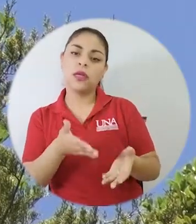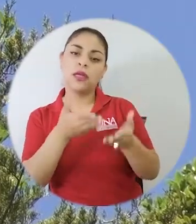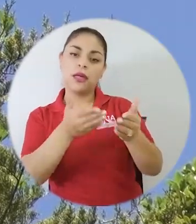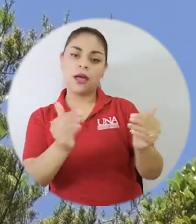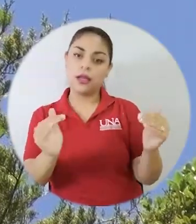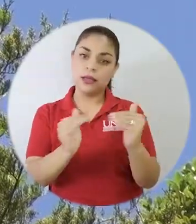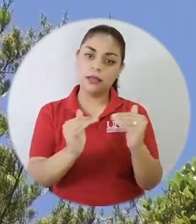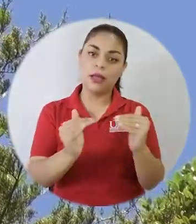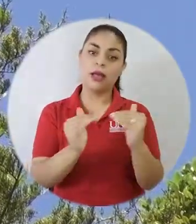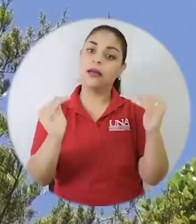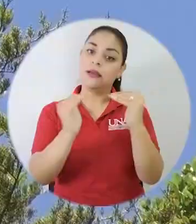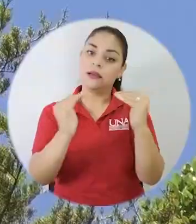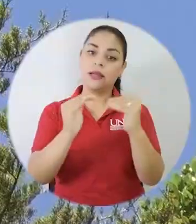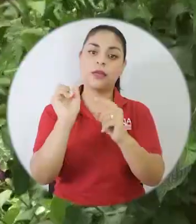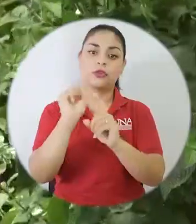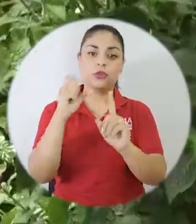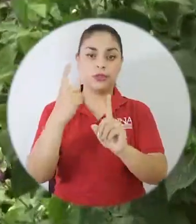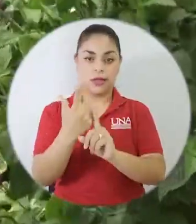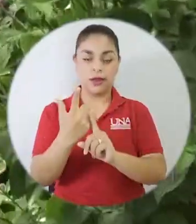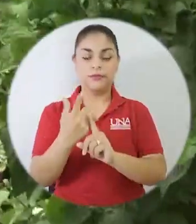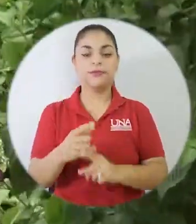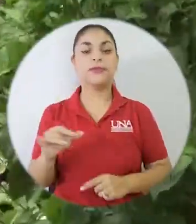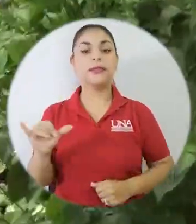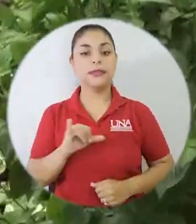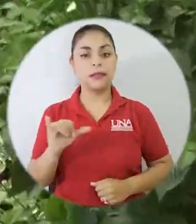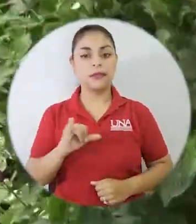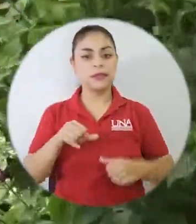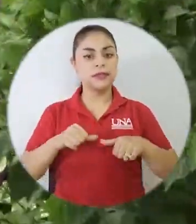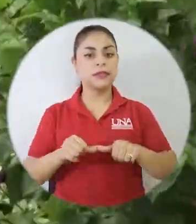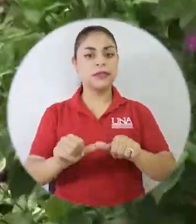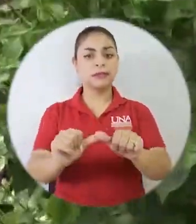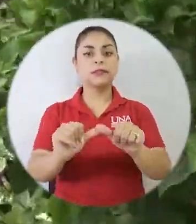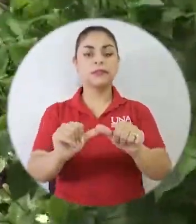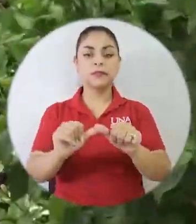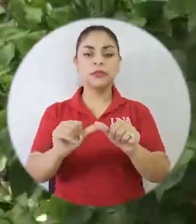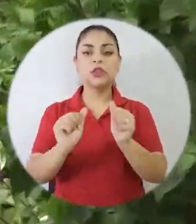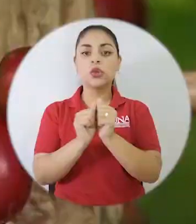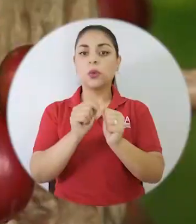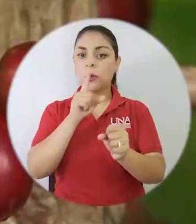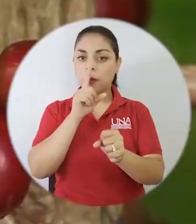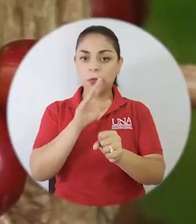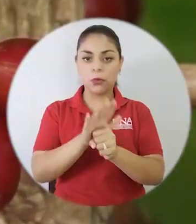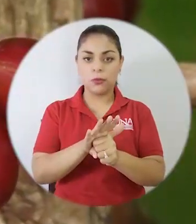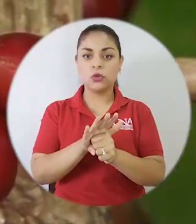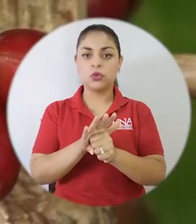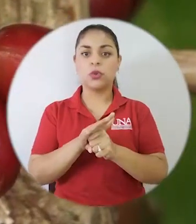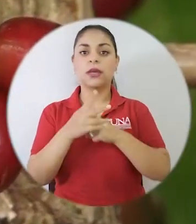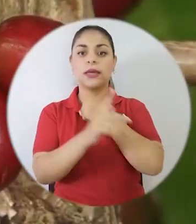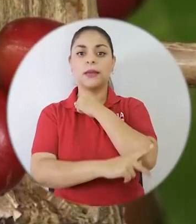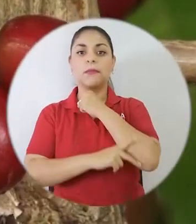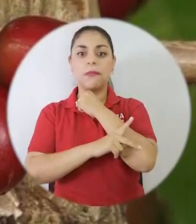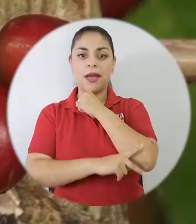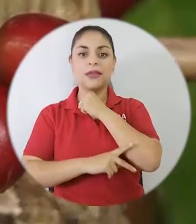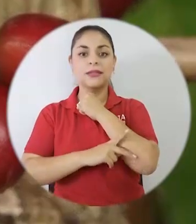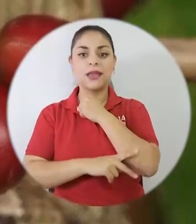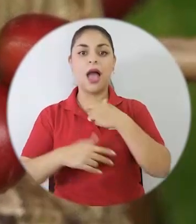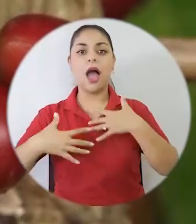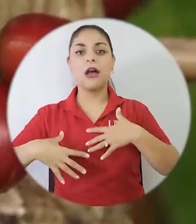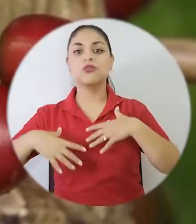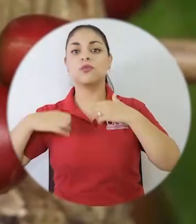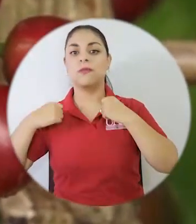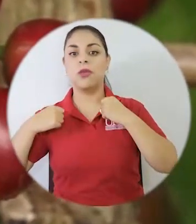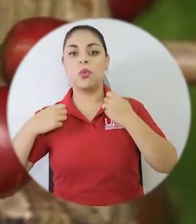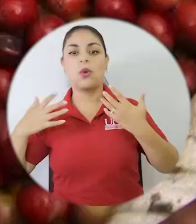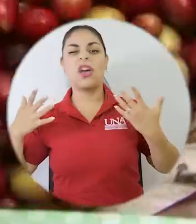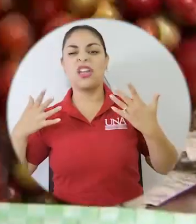de equidad social y también continuar con el compromiso que el país ha